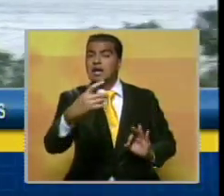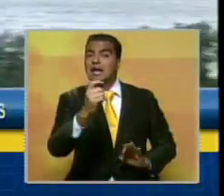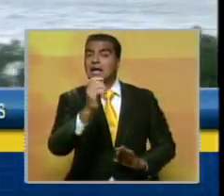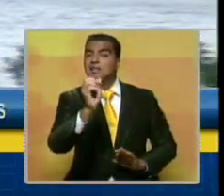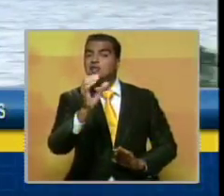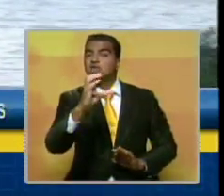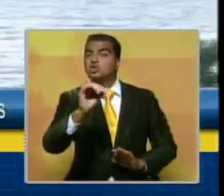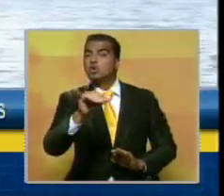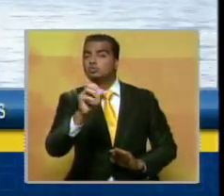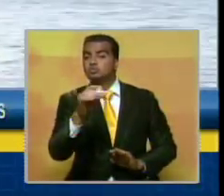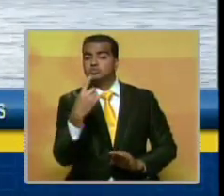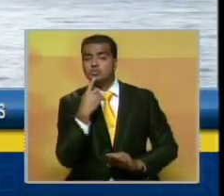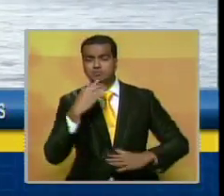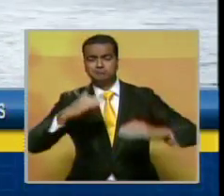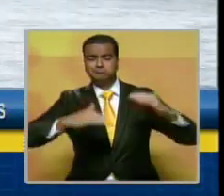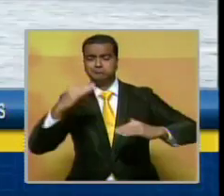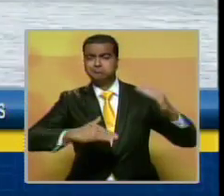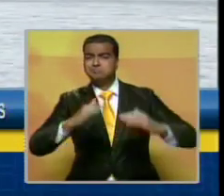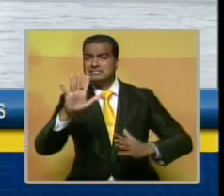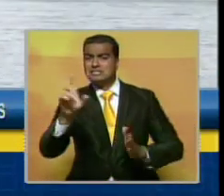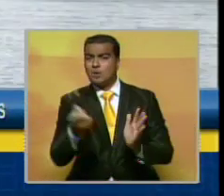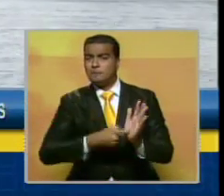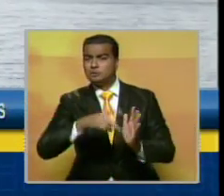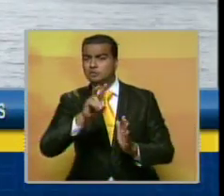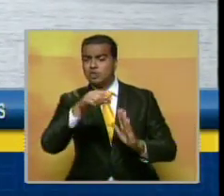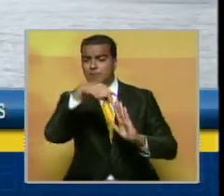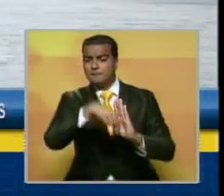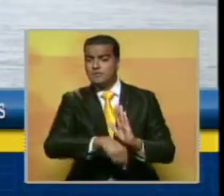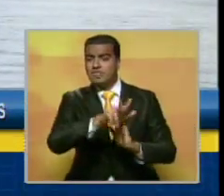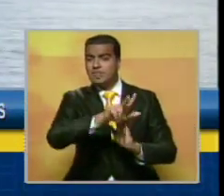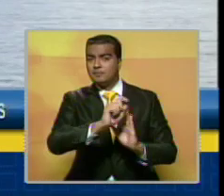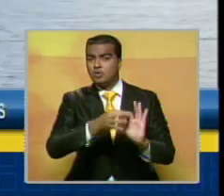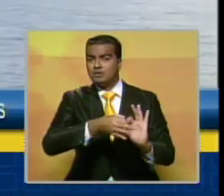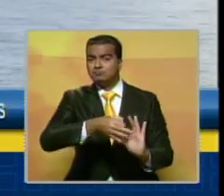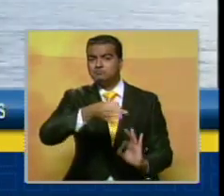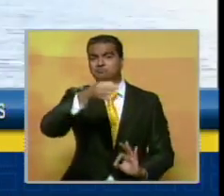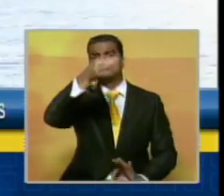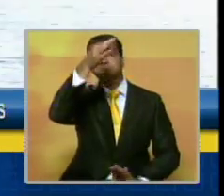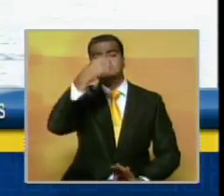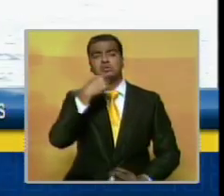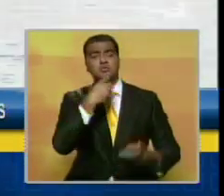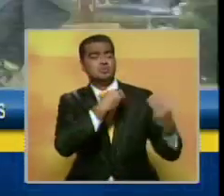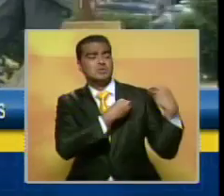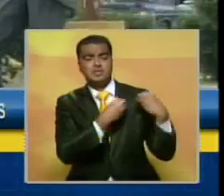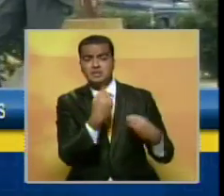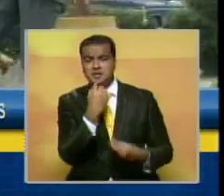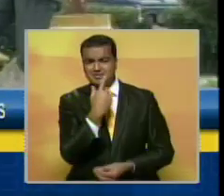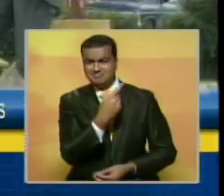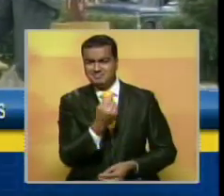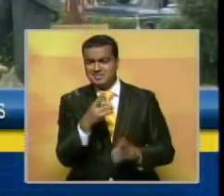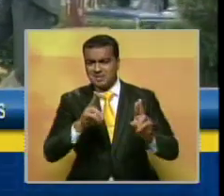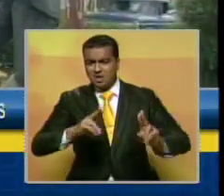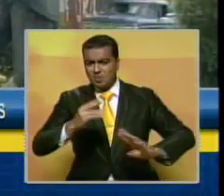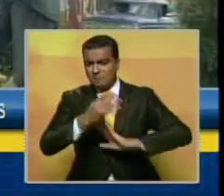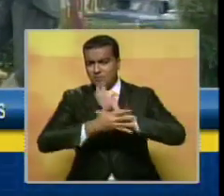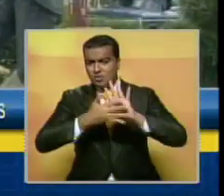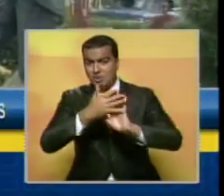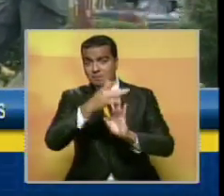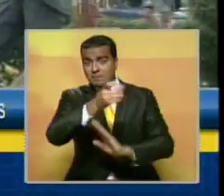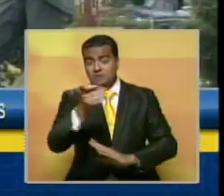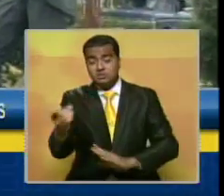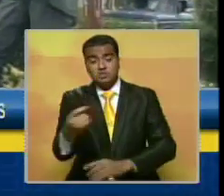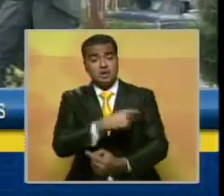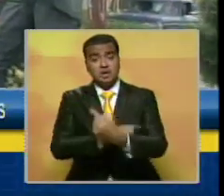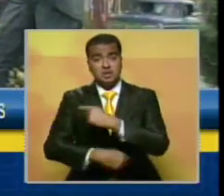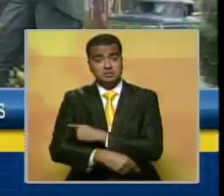sismo de magnitud 5.2 con una profundidad de 3.4 kilómetros. Autoridades indicaron que no se reportaron daños ni víctimas por el